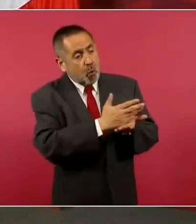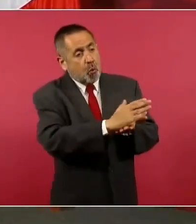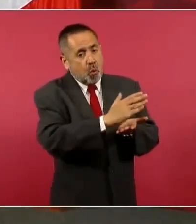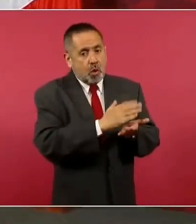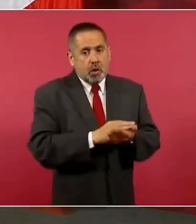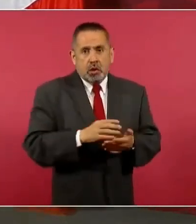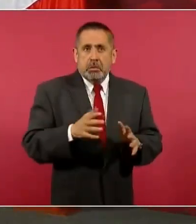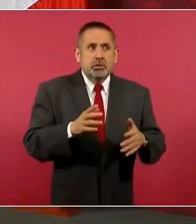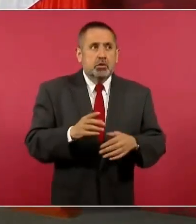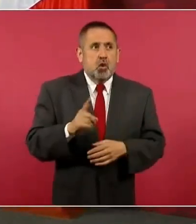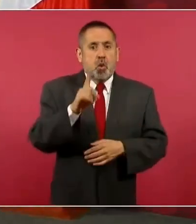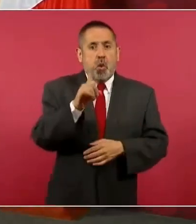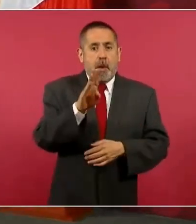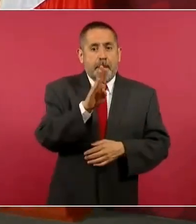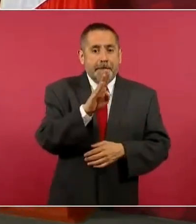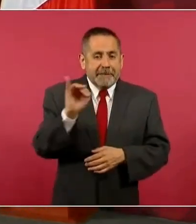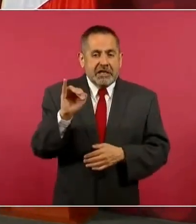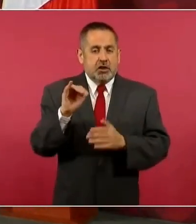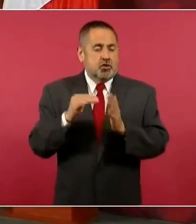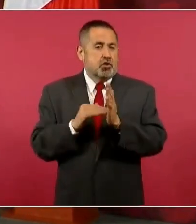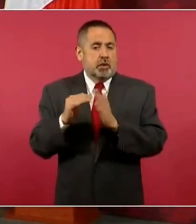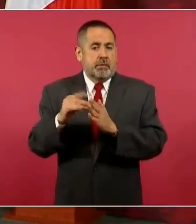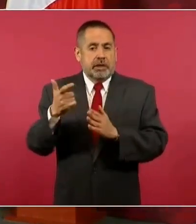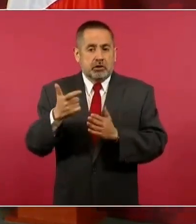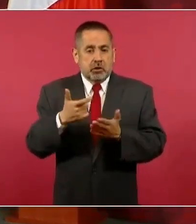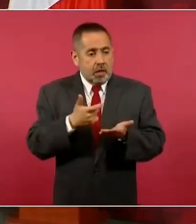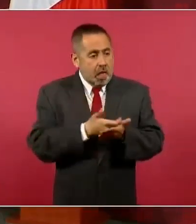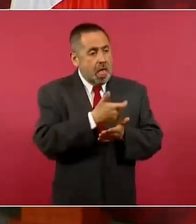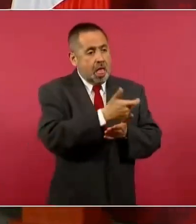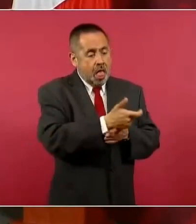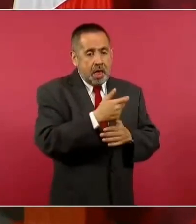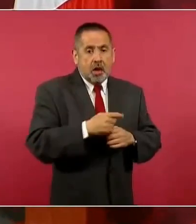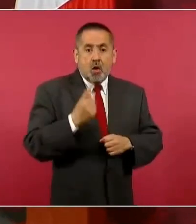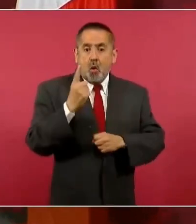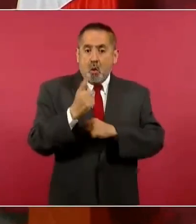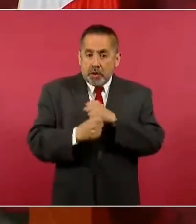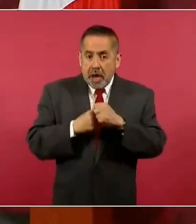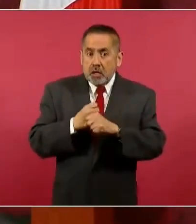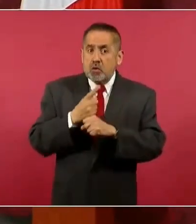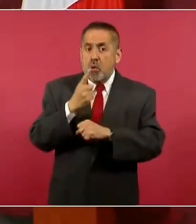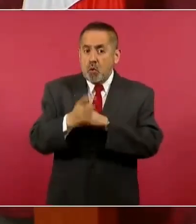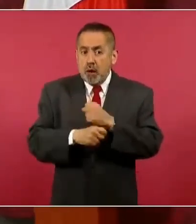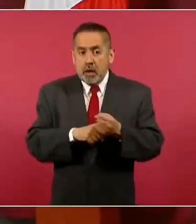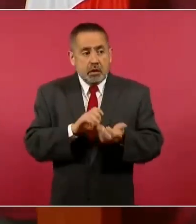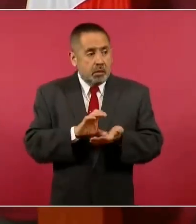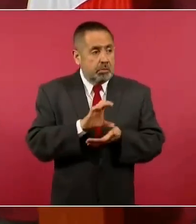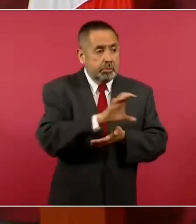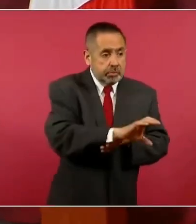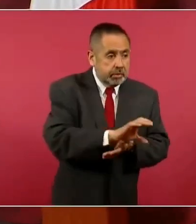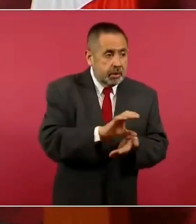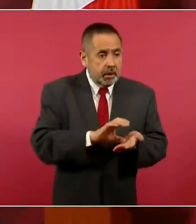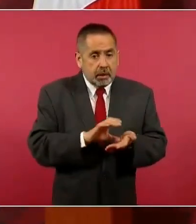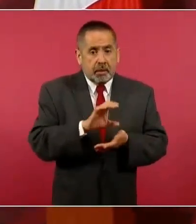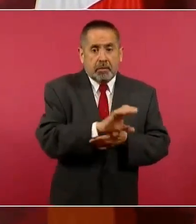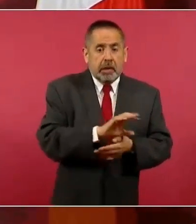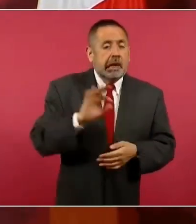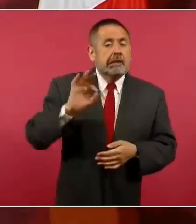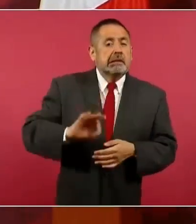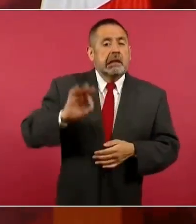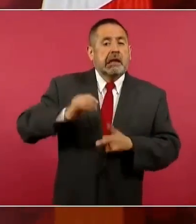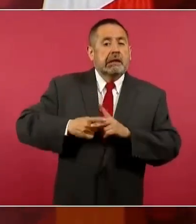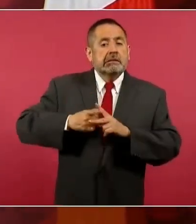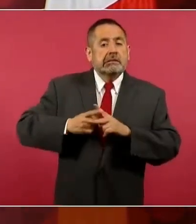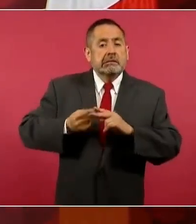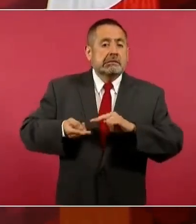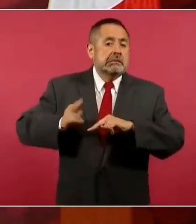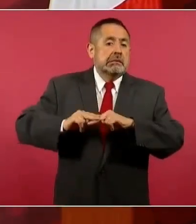como de 1 billón de pesos. Cada año hay que estar pagando intereses de esa enorme